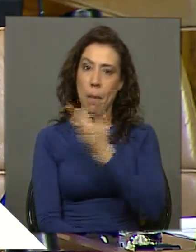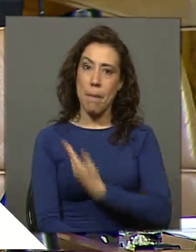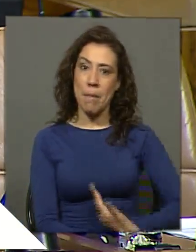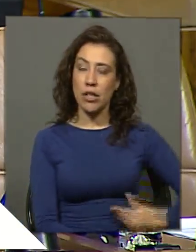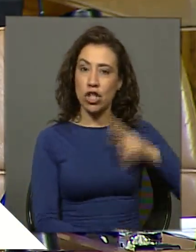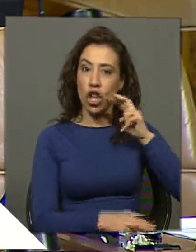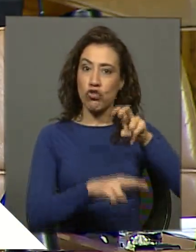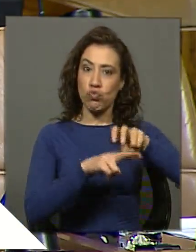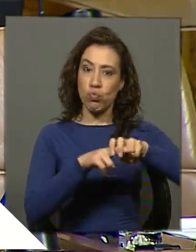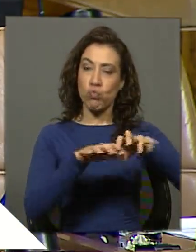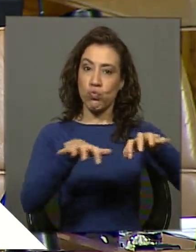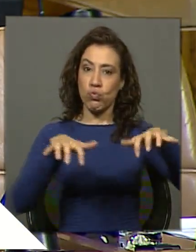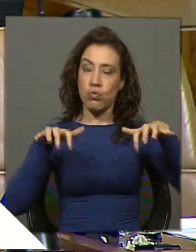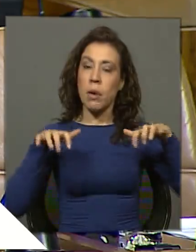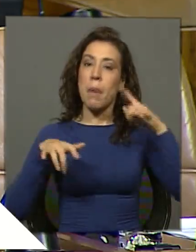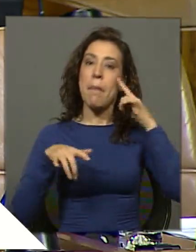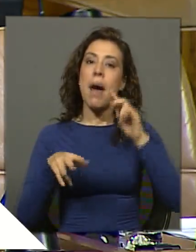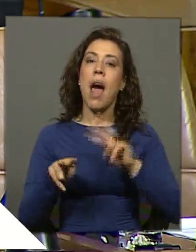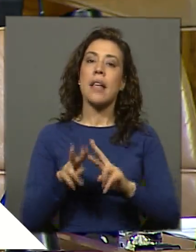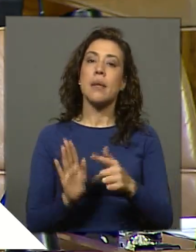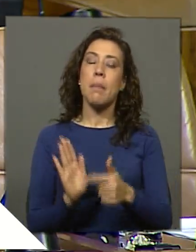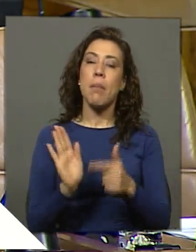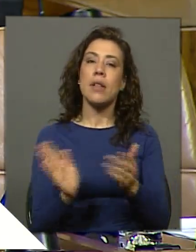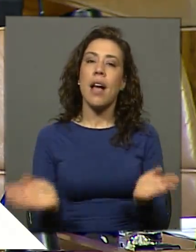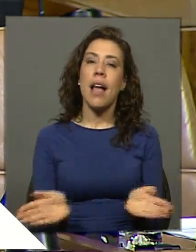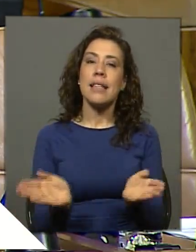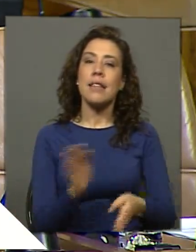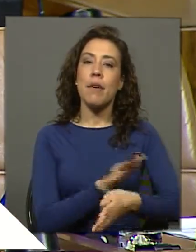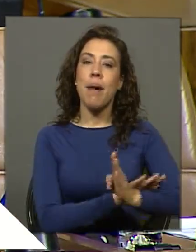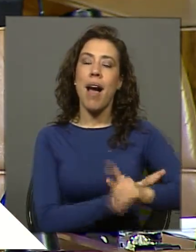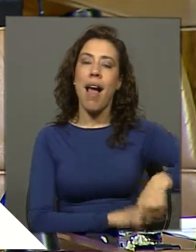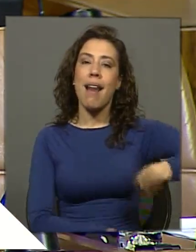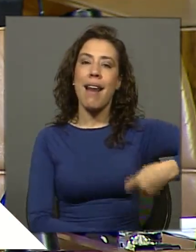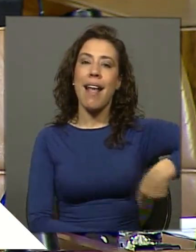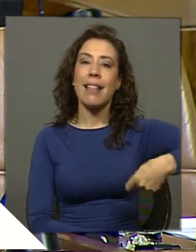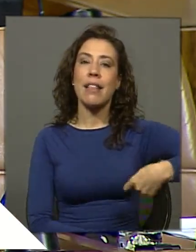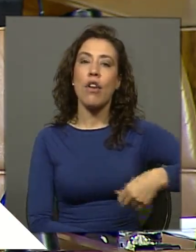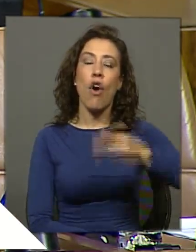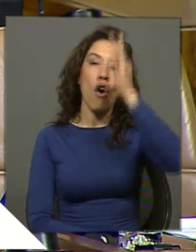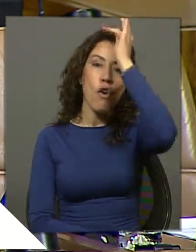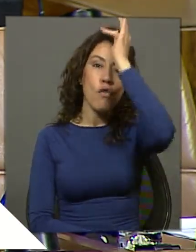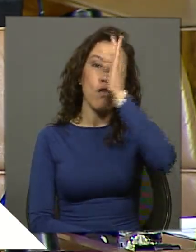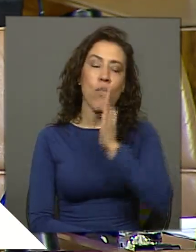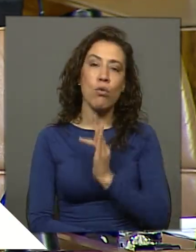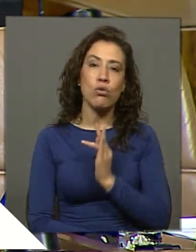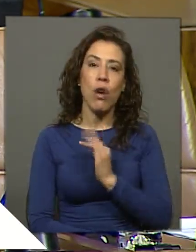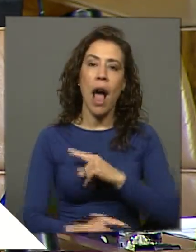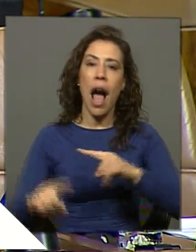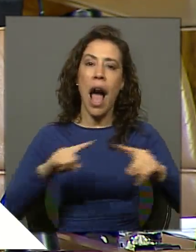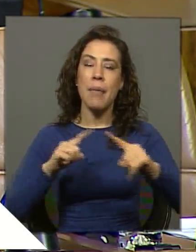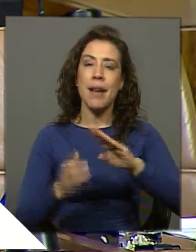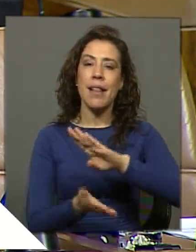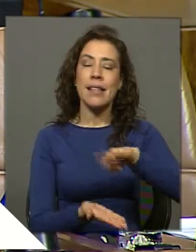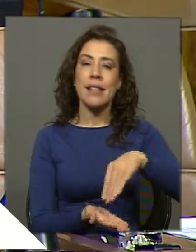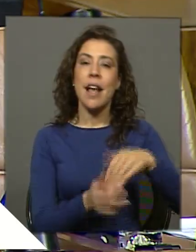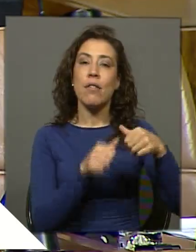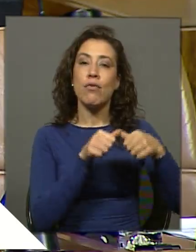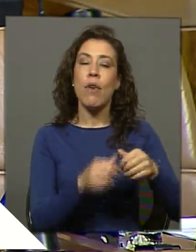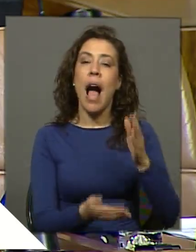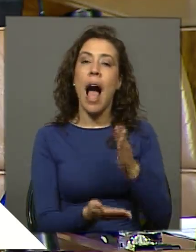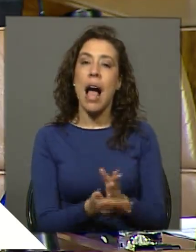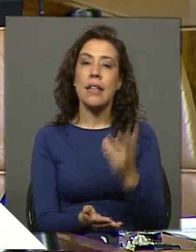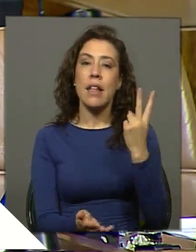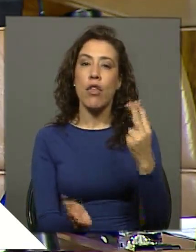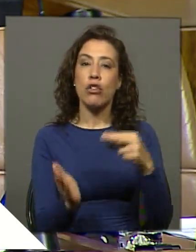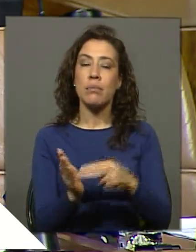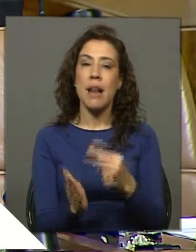está aquí en las tribunas para establecer una política de incentivo al retiro de los funcionarios de la administración central con vigencia hasta el año 2024